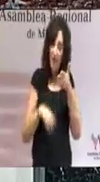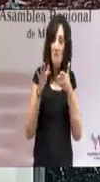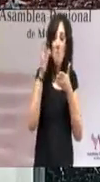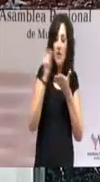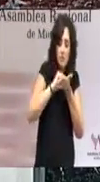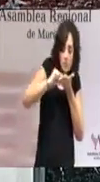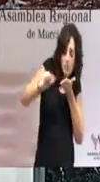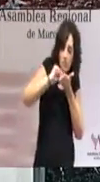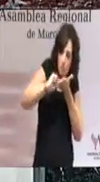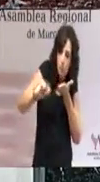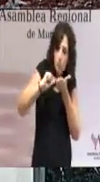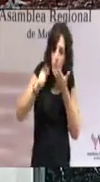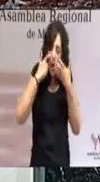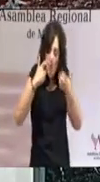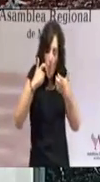subrayé.